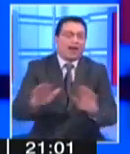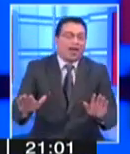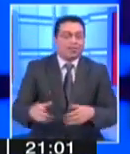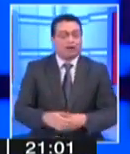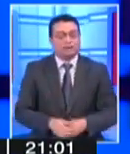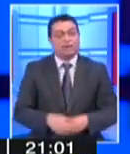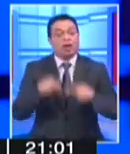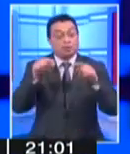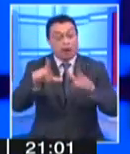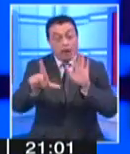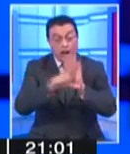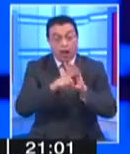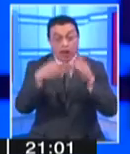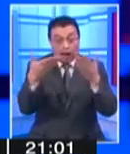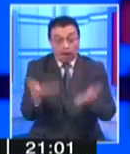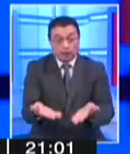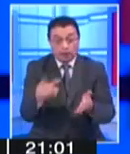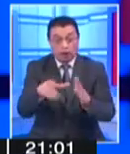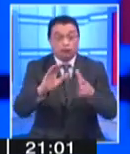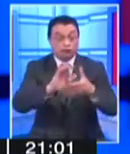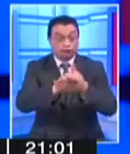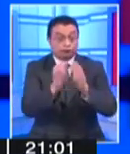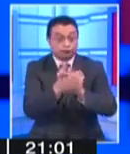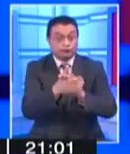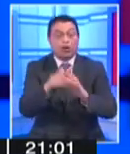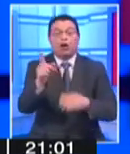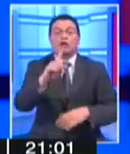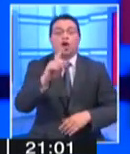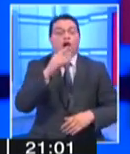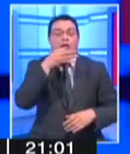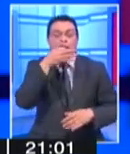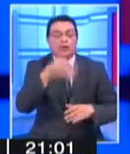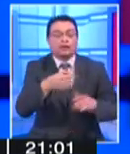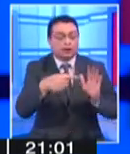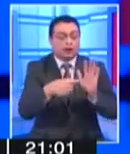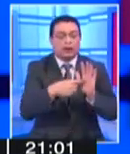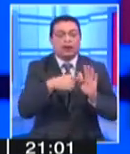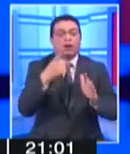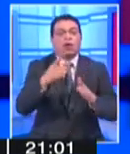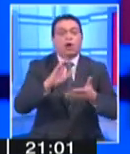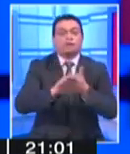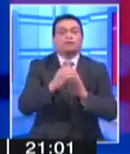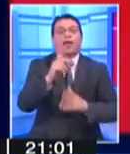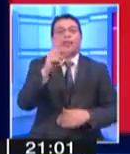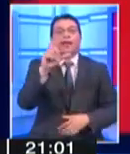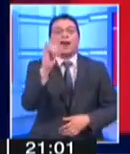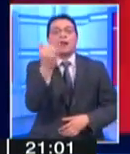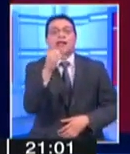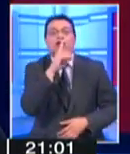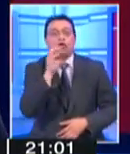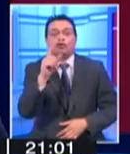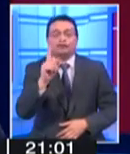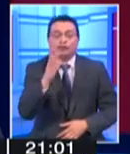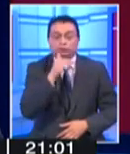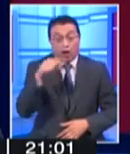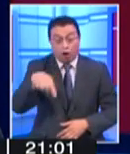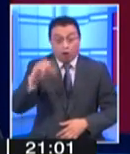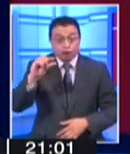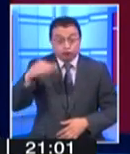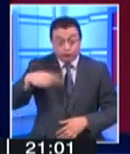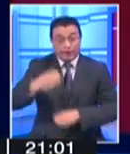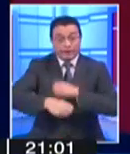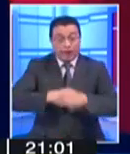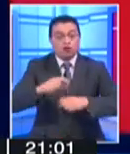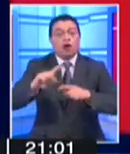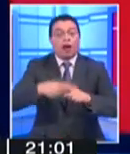ley vigente al momento de esa colusión no contemplaba esta práctica como un delito. Algo que recién cambió este año